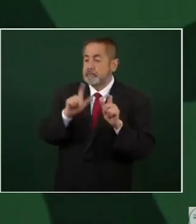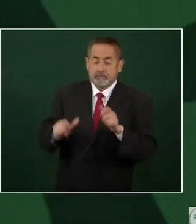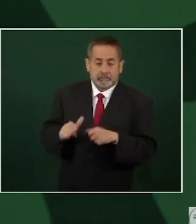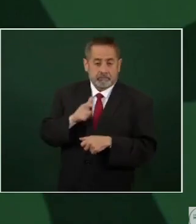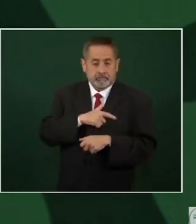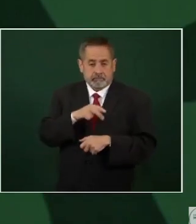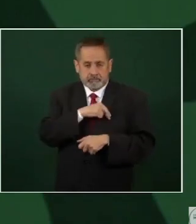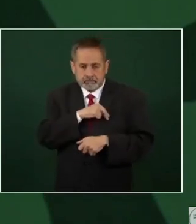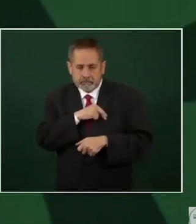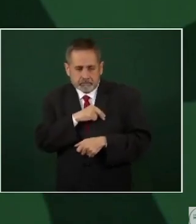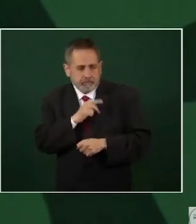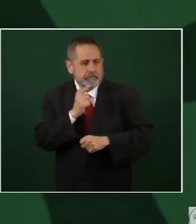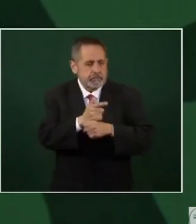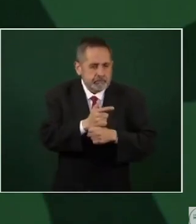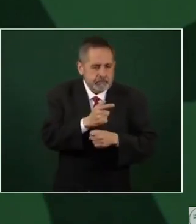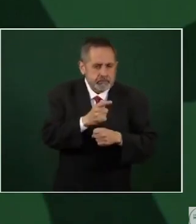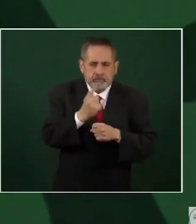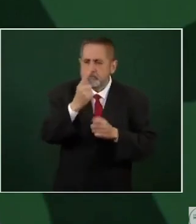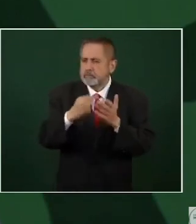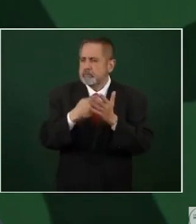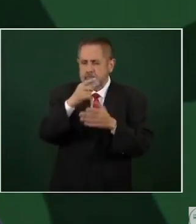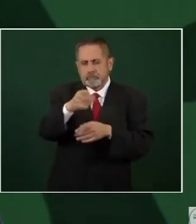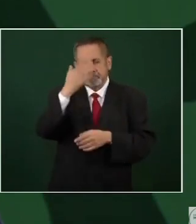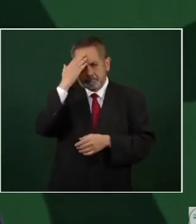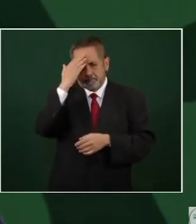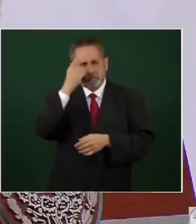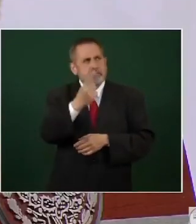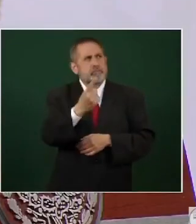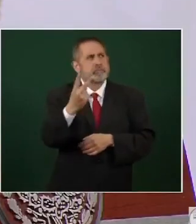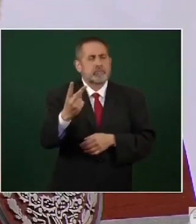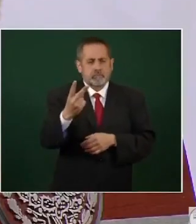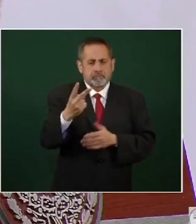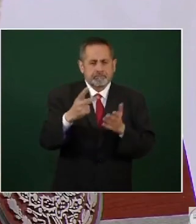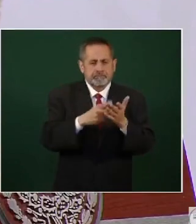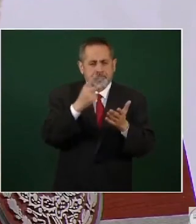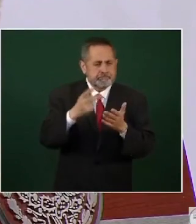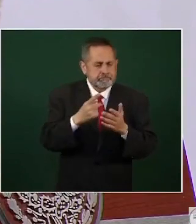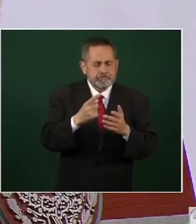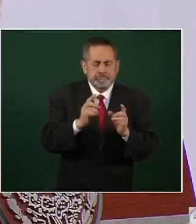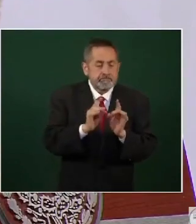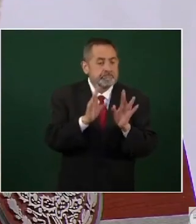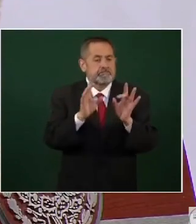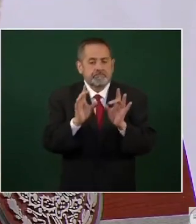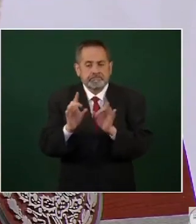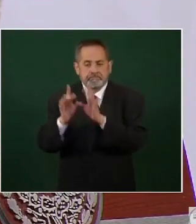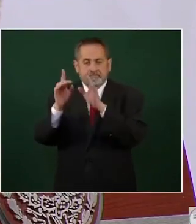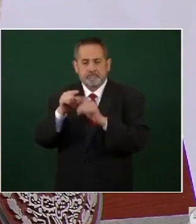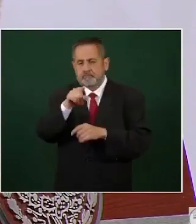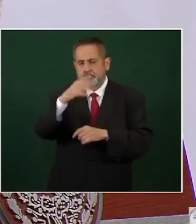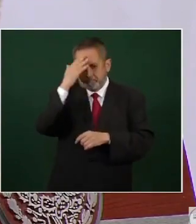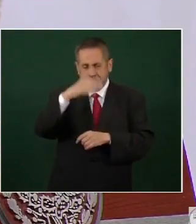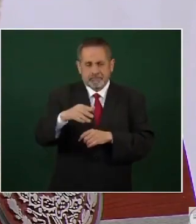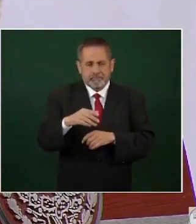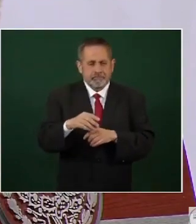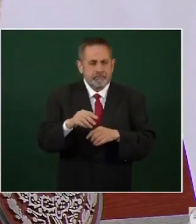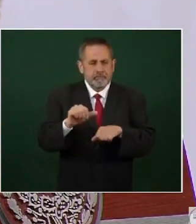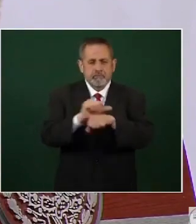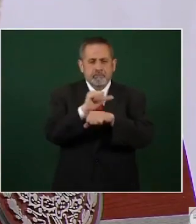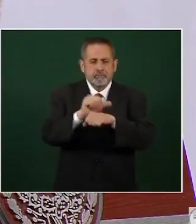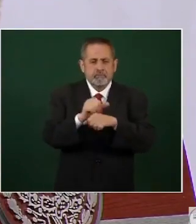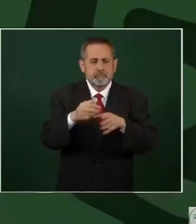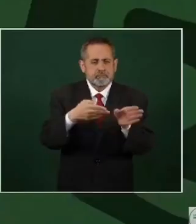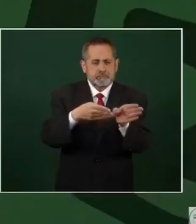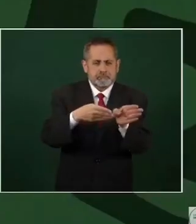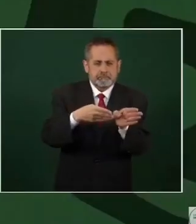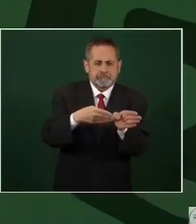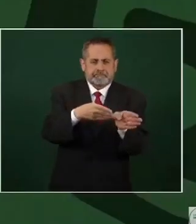hubo un incidente que ustedes conocen, hubo dos, pero particularmente uno que fue la separación de los vagones en el